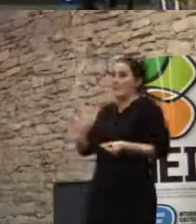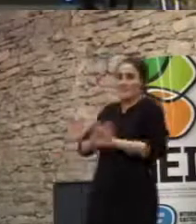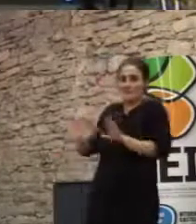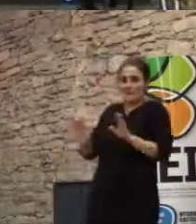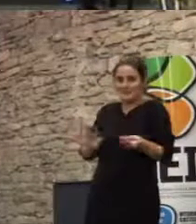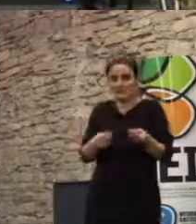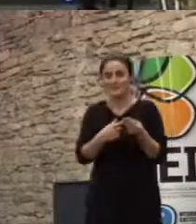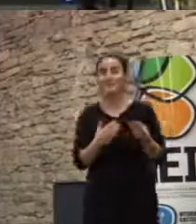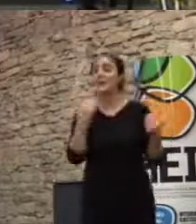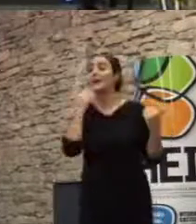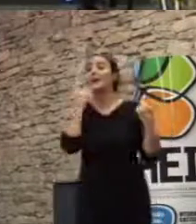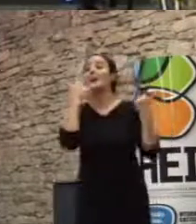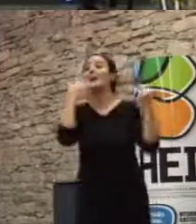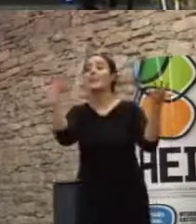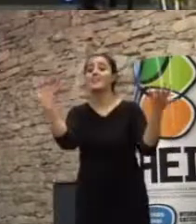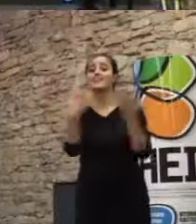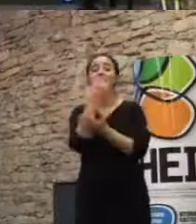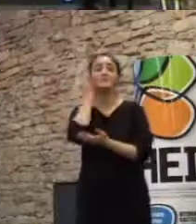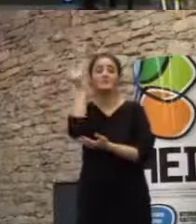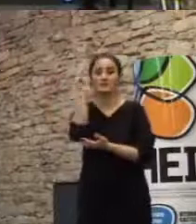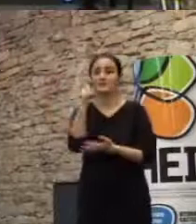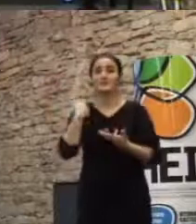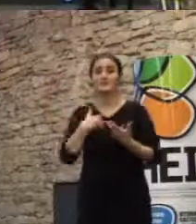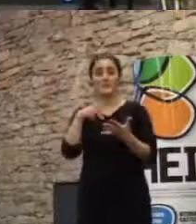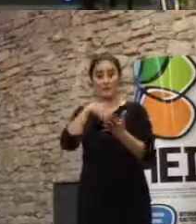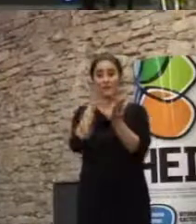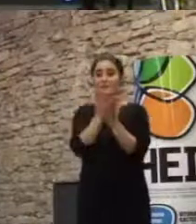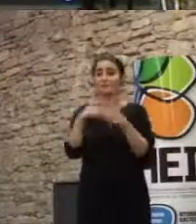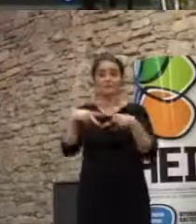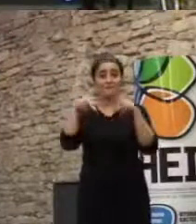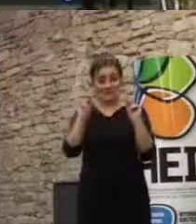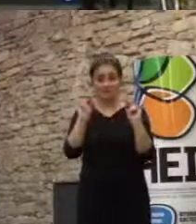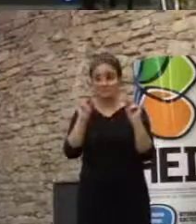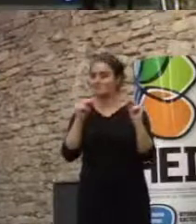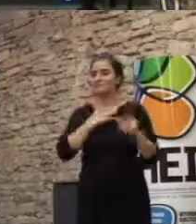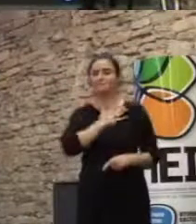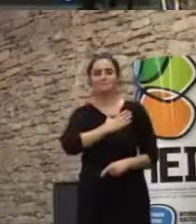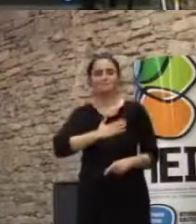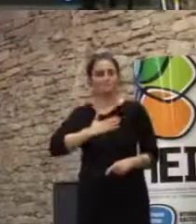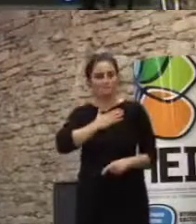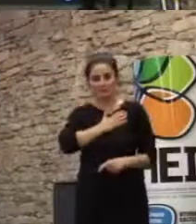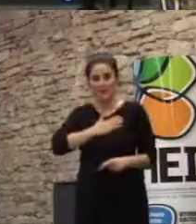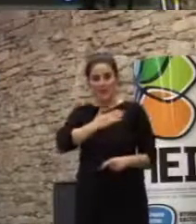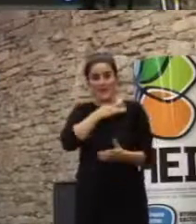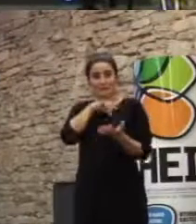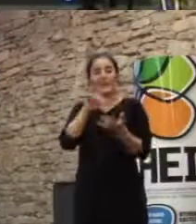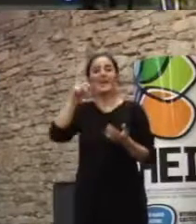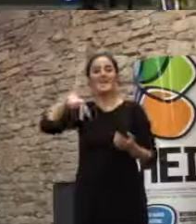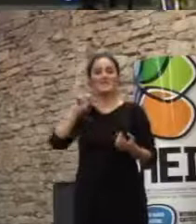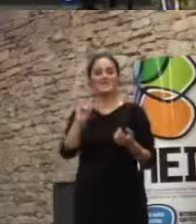bueno gracias a todos ya todas hemos finalizado esta sesión de hoy ha sido un placer compartir con en este caso con